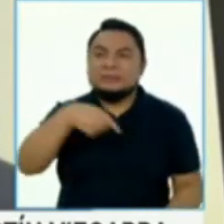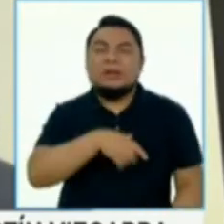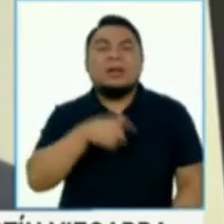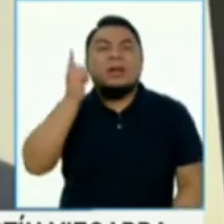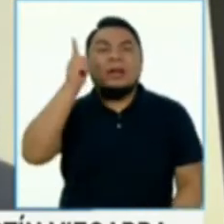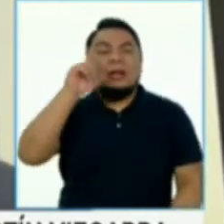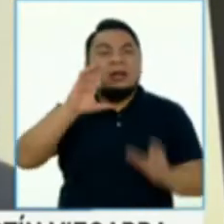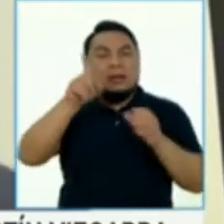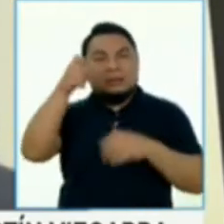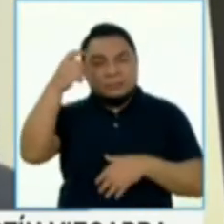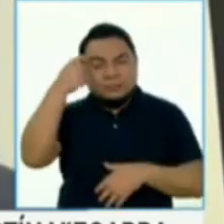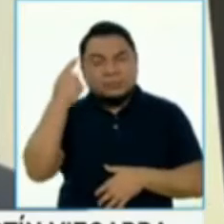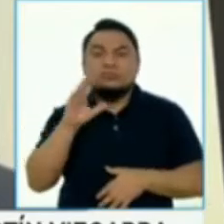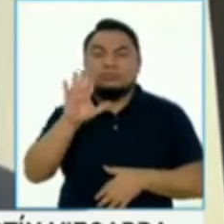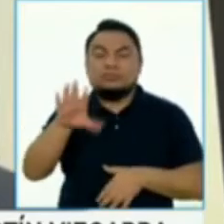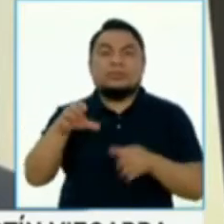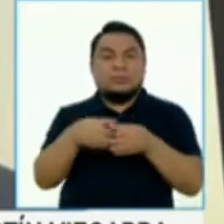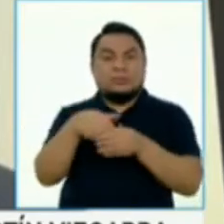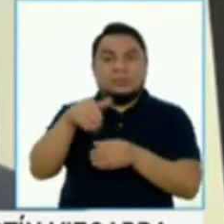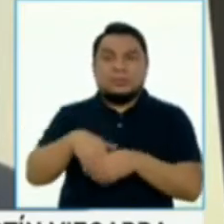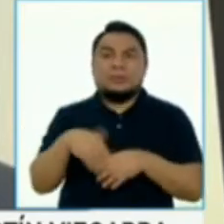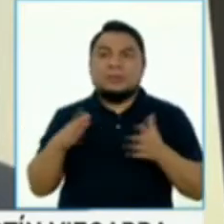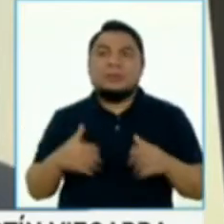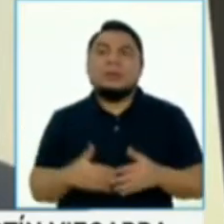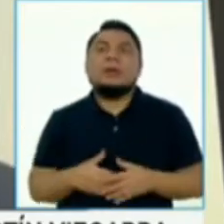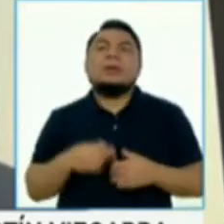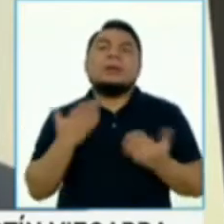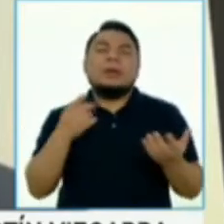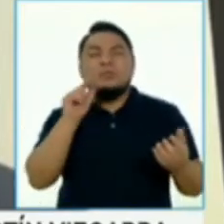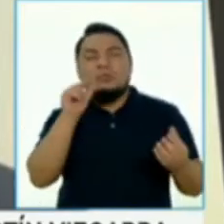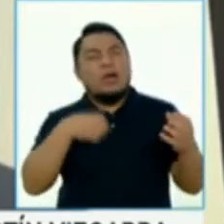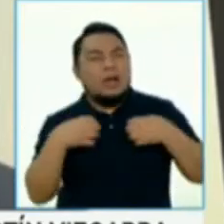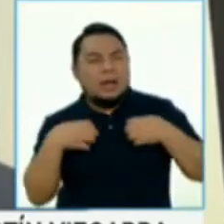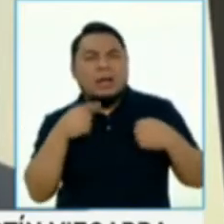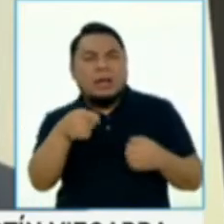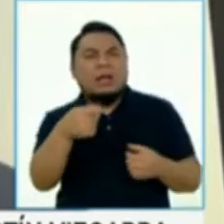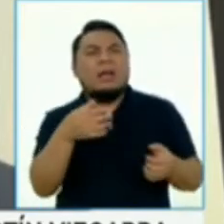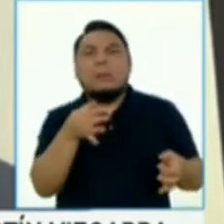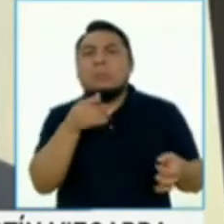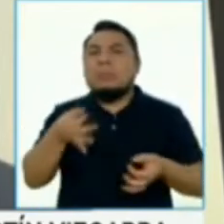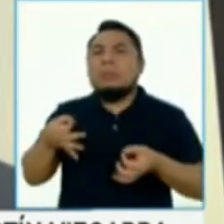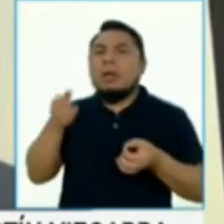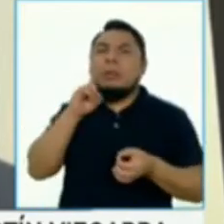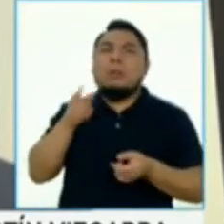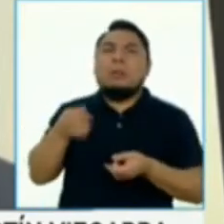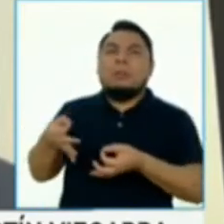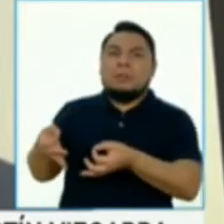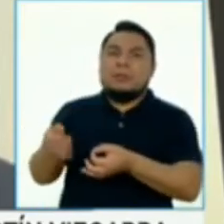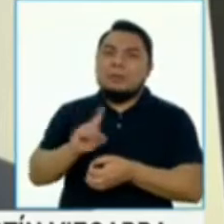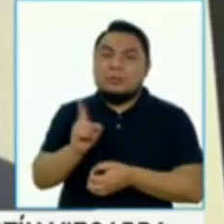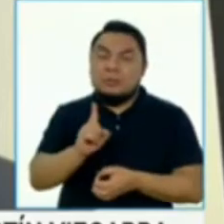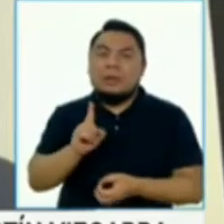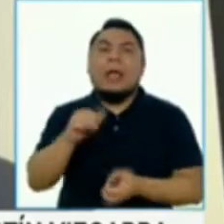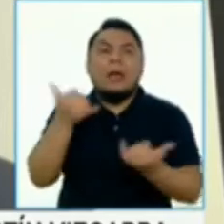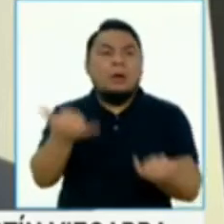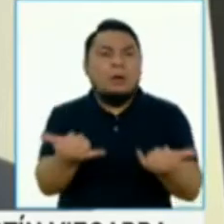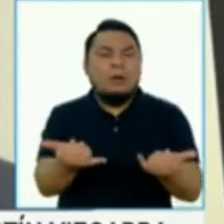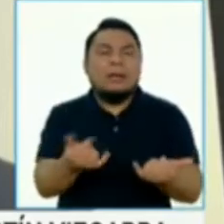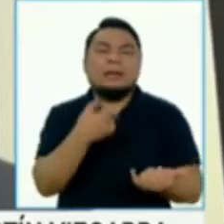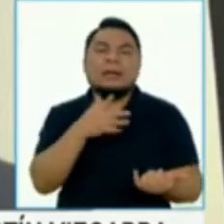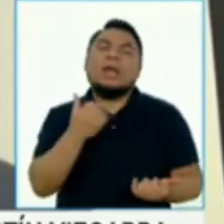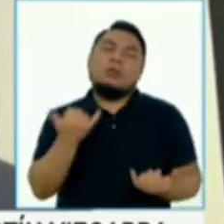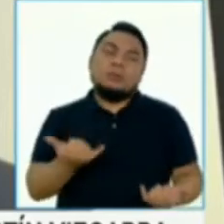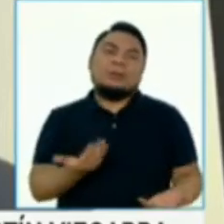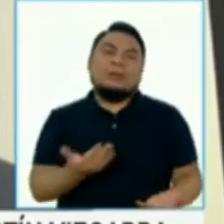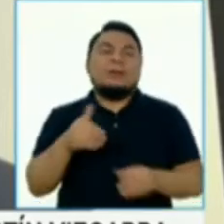los líderes políticos sus bancadas aunque un poco rellenando han votado por una decisión que no no es culpa